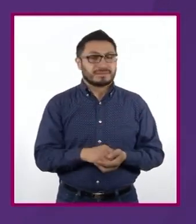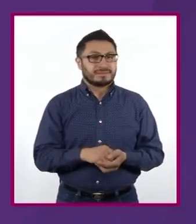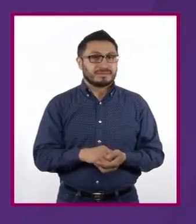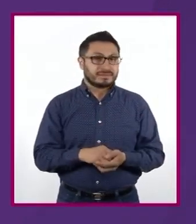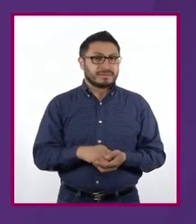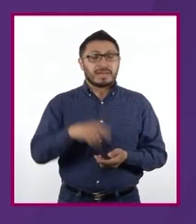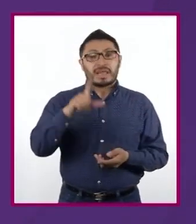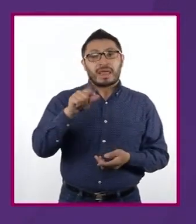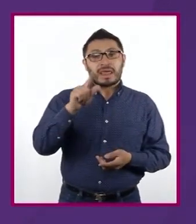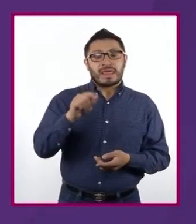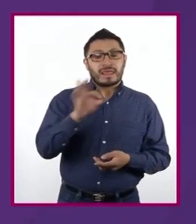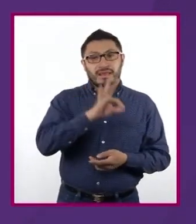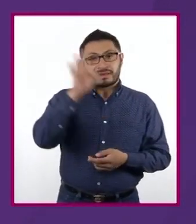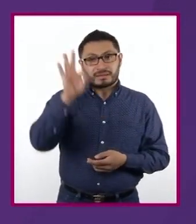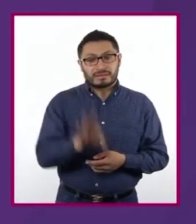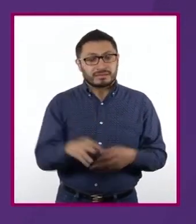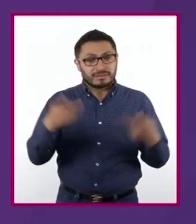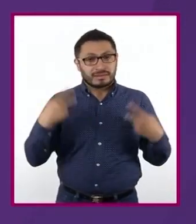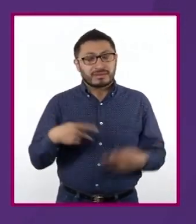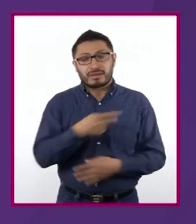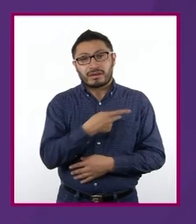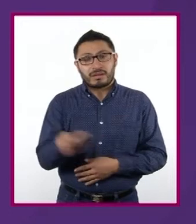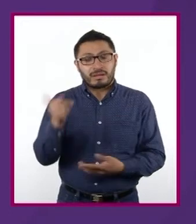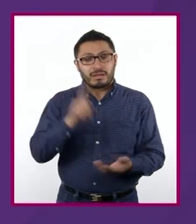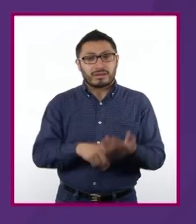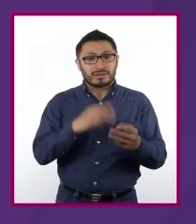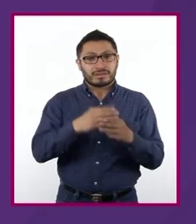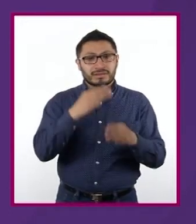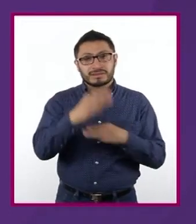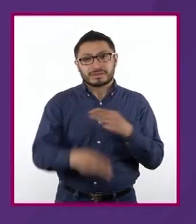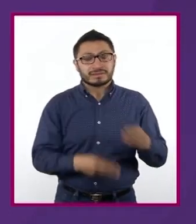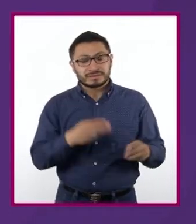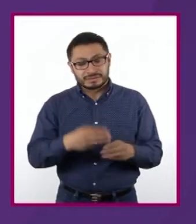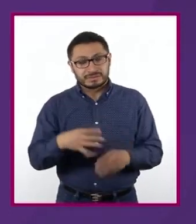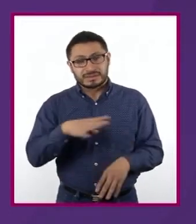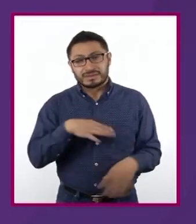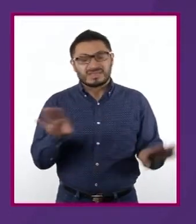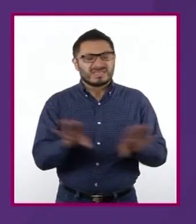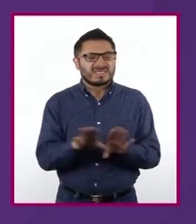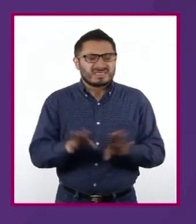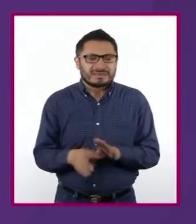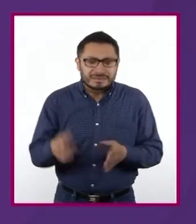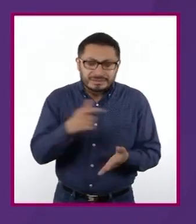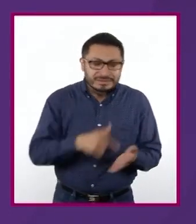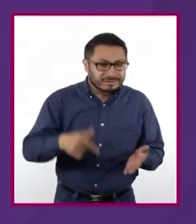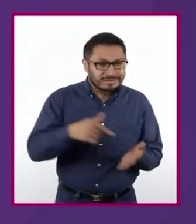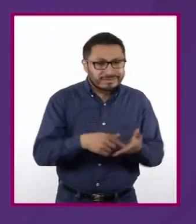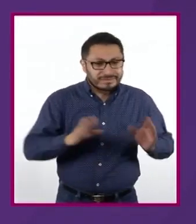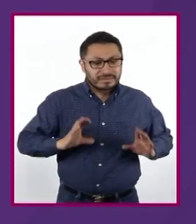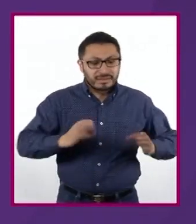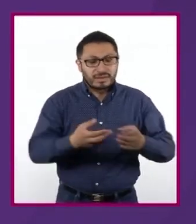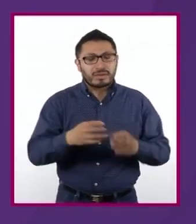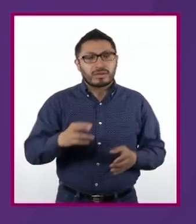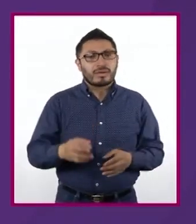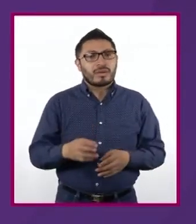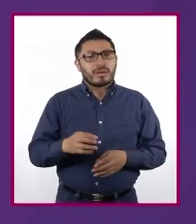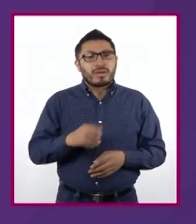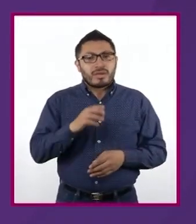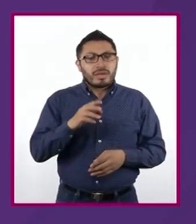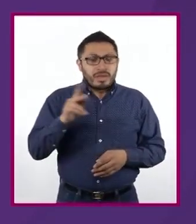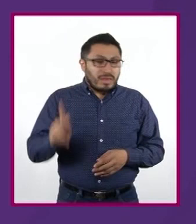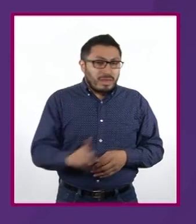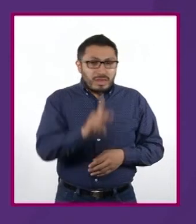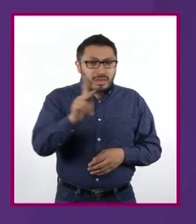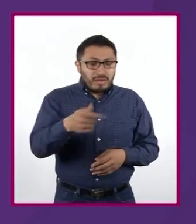El 70% de los pobres en el mundo está concentrado en las comunidades rurales. Mi